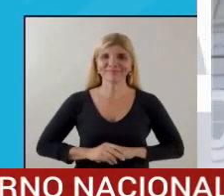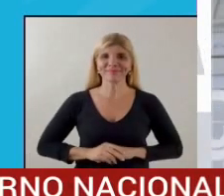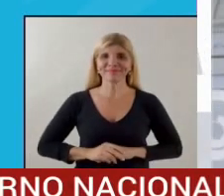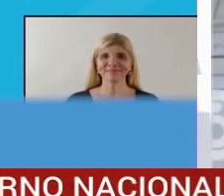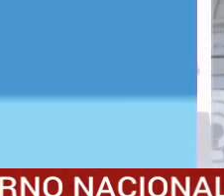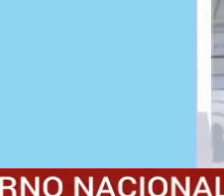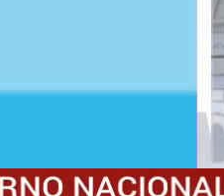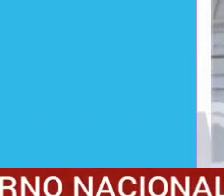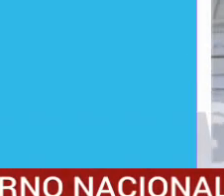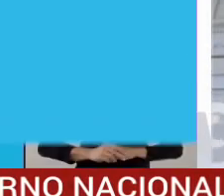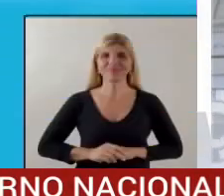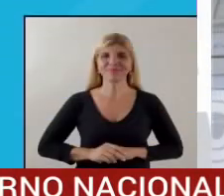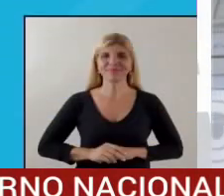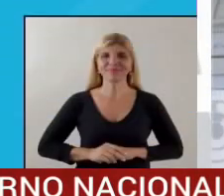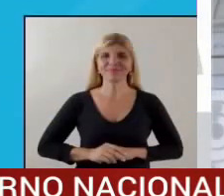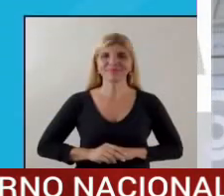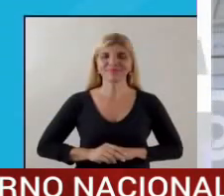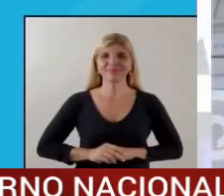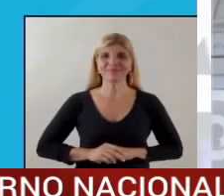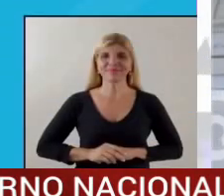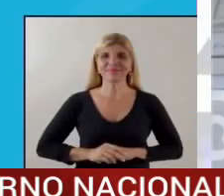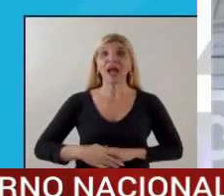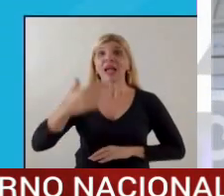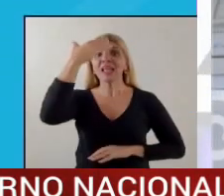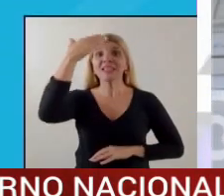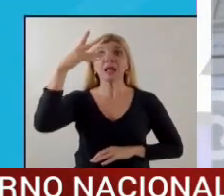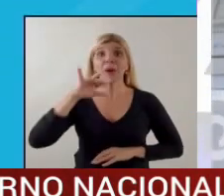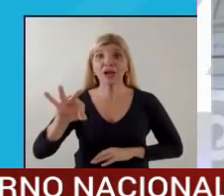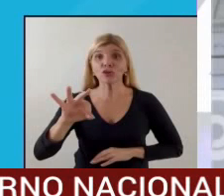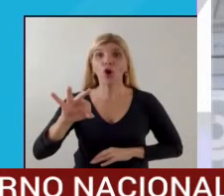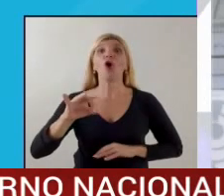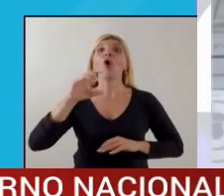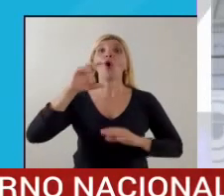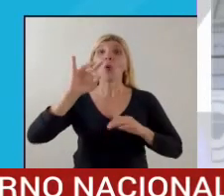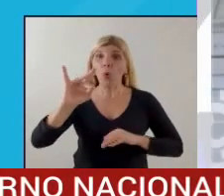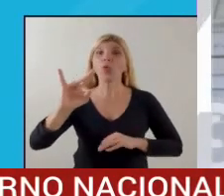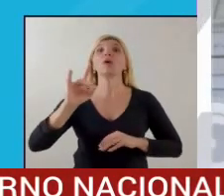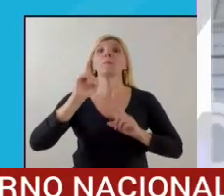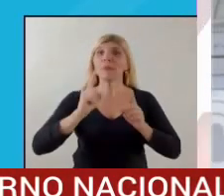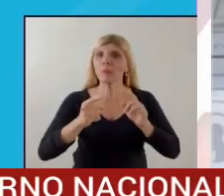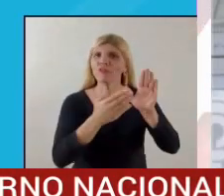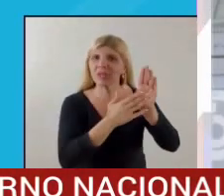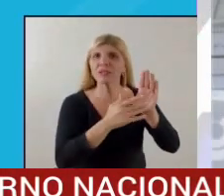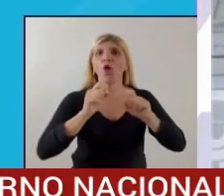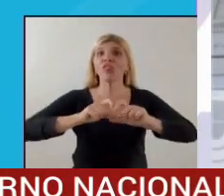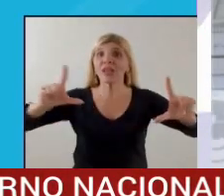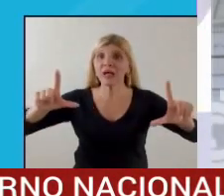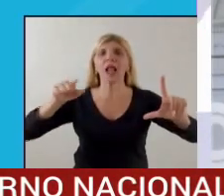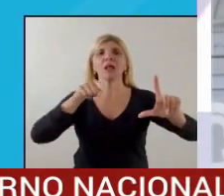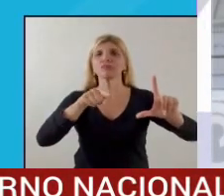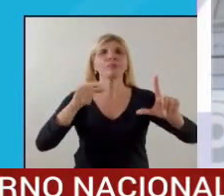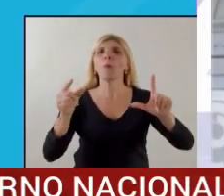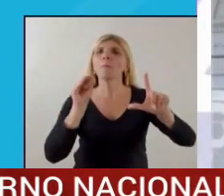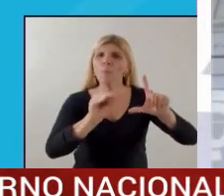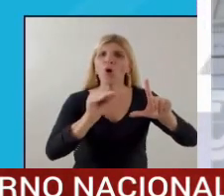muy graduales en etapas y muy progresivos, ¿no? Para que se pueda garantizar de que se